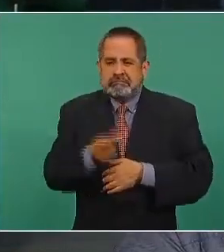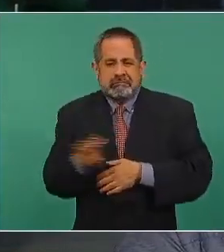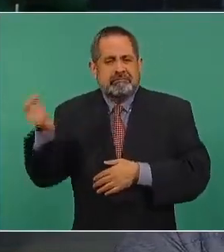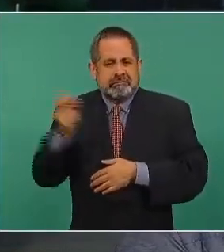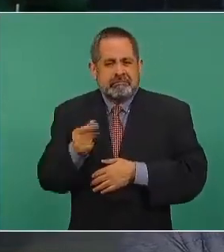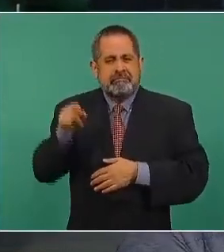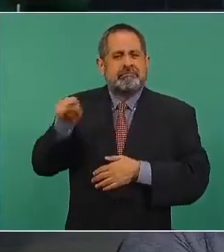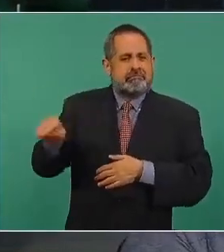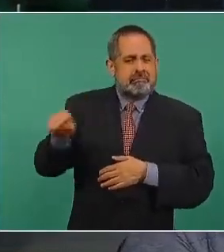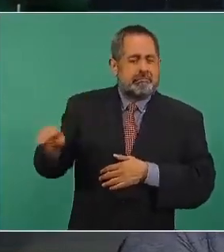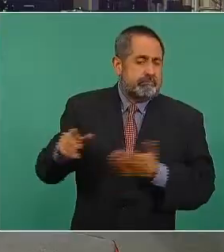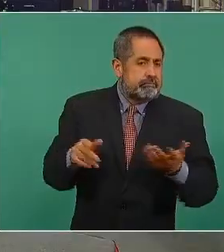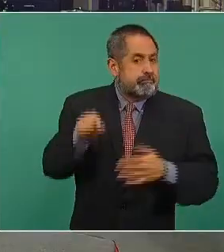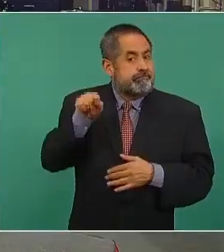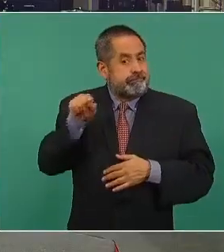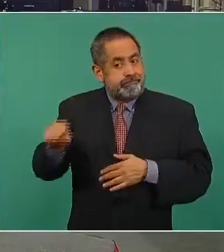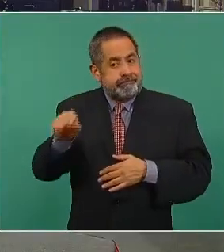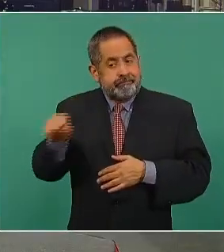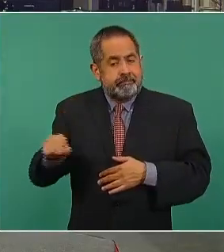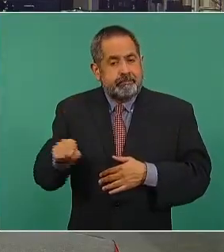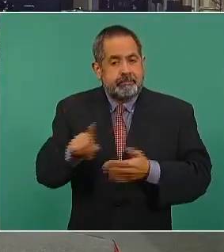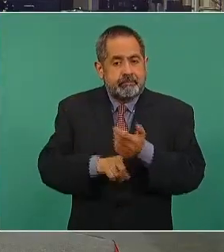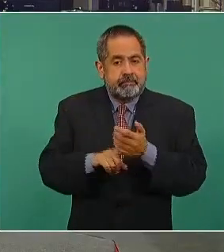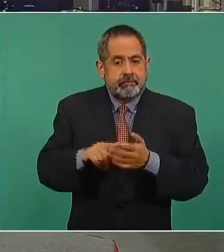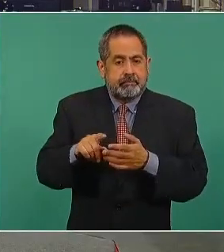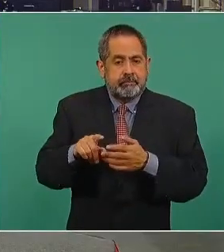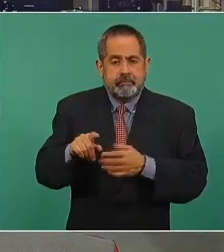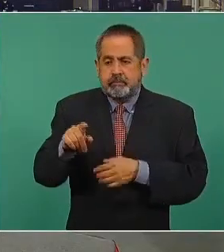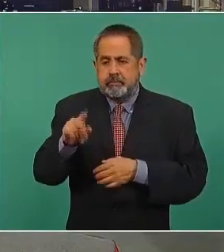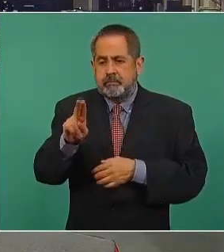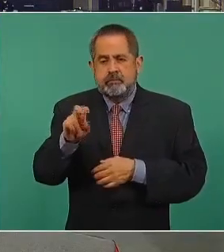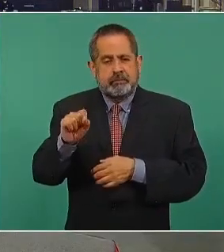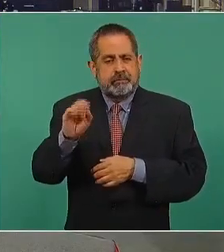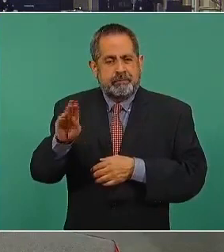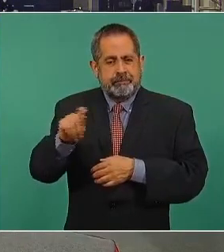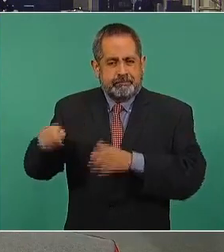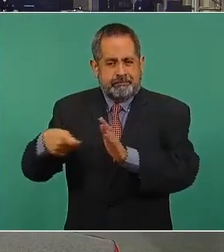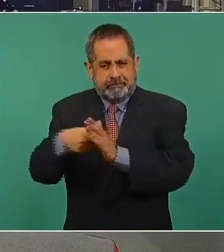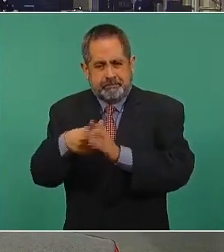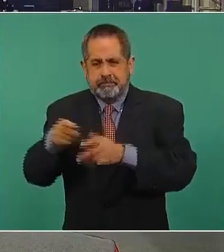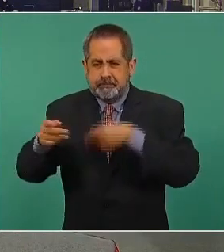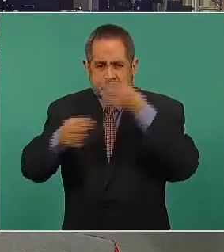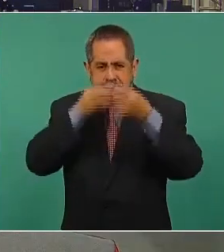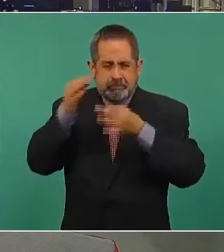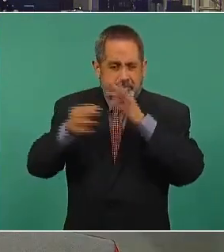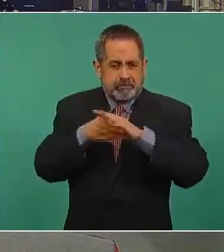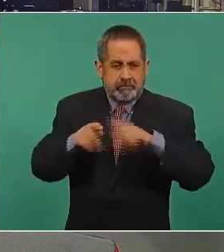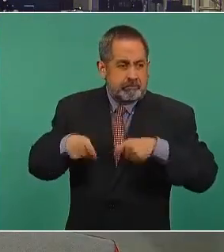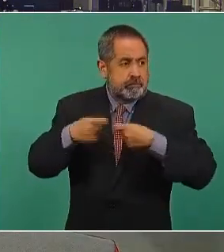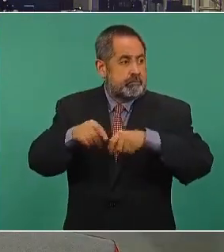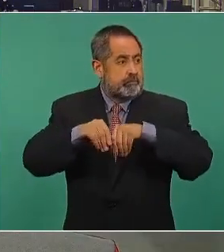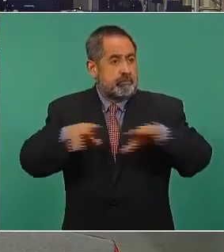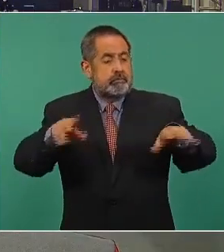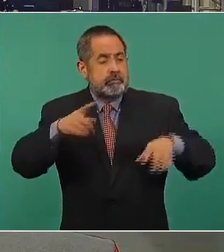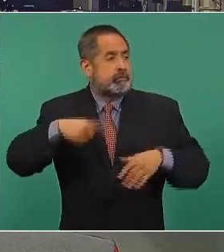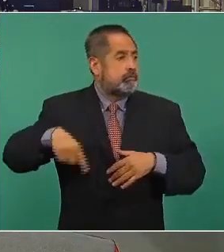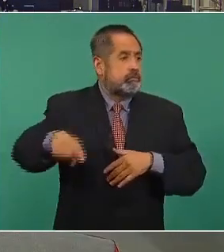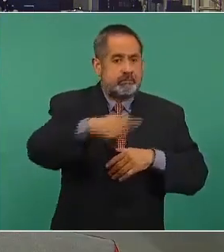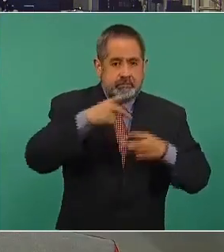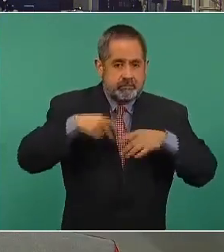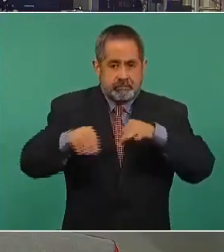fuera. Él traía la USB con su mensaje, con el mensaje que usted prometió darle a los hermanos